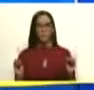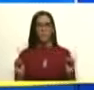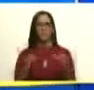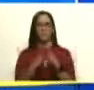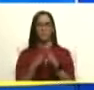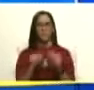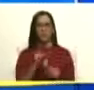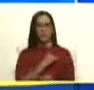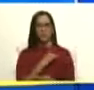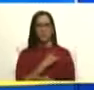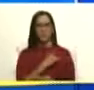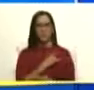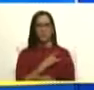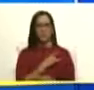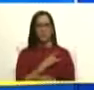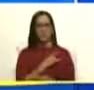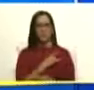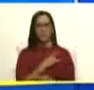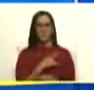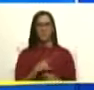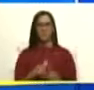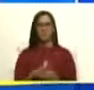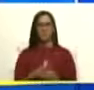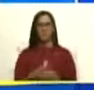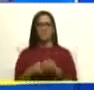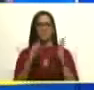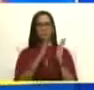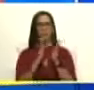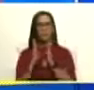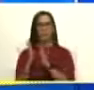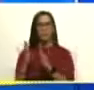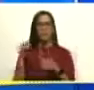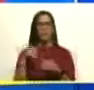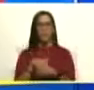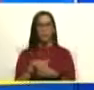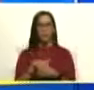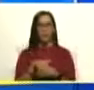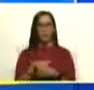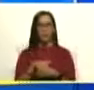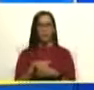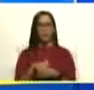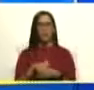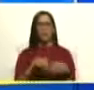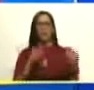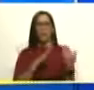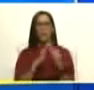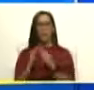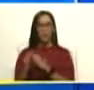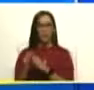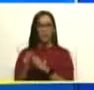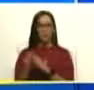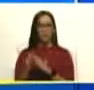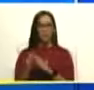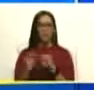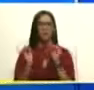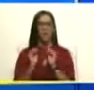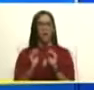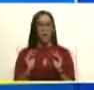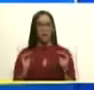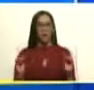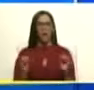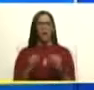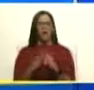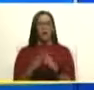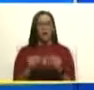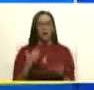las universidades a organizarse para votar en comunidad. Convoco a todos